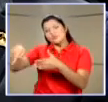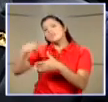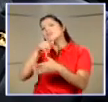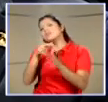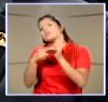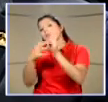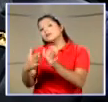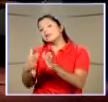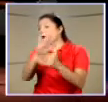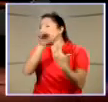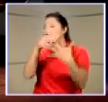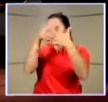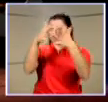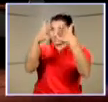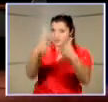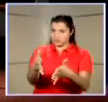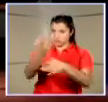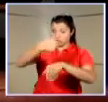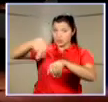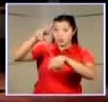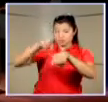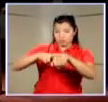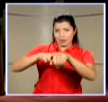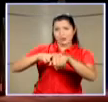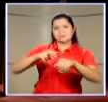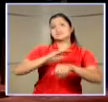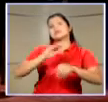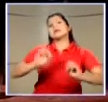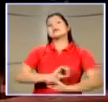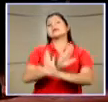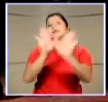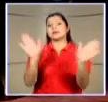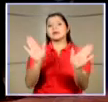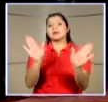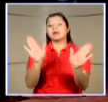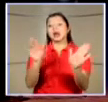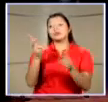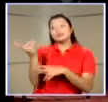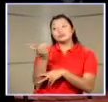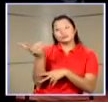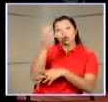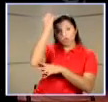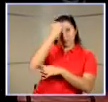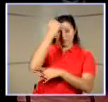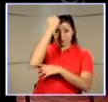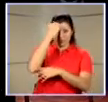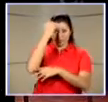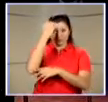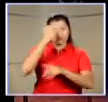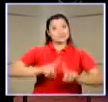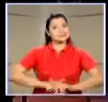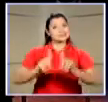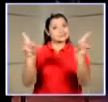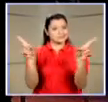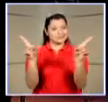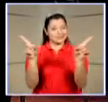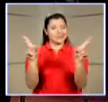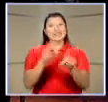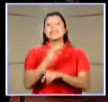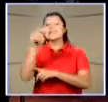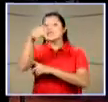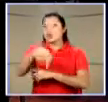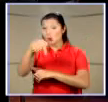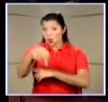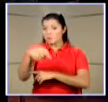e industriales nacionales que están, por supuesto, pues con dos visiones, como les digo, muy diferentes. Y hoy, en